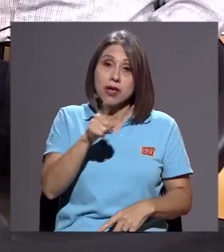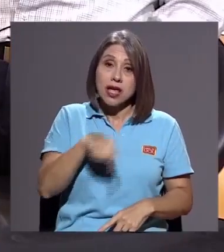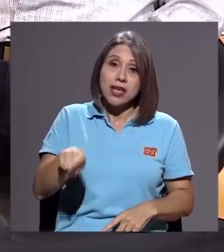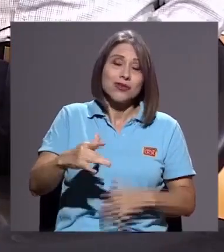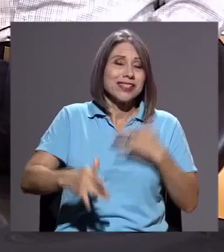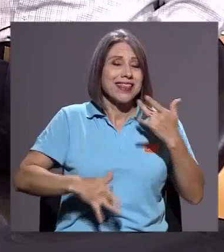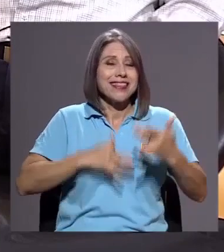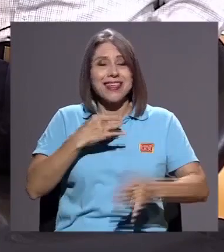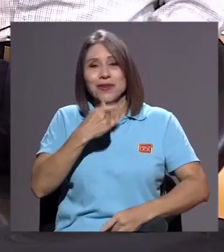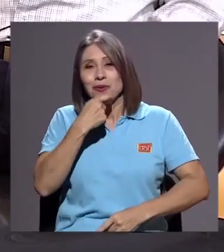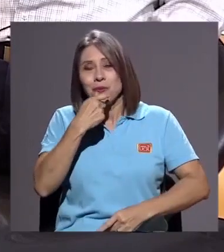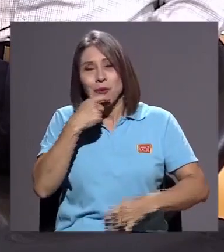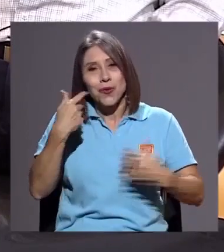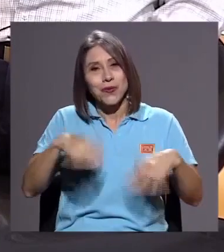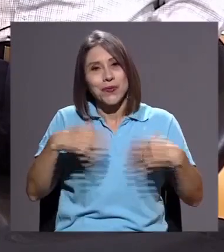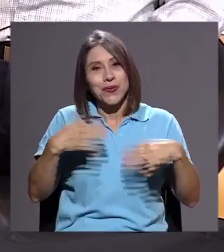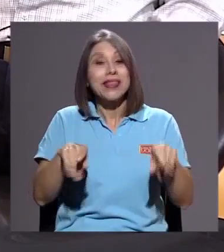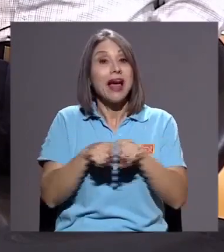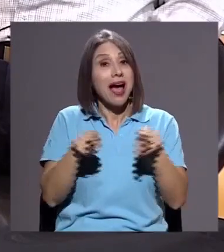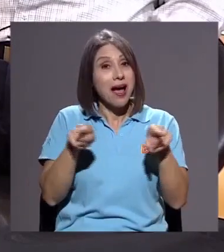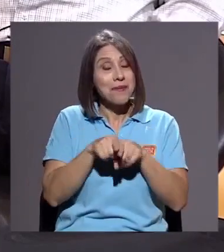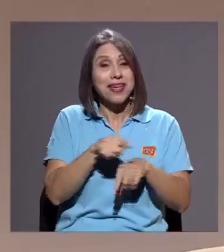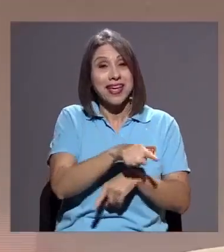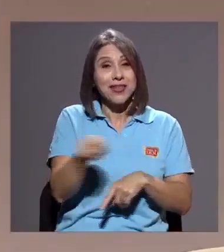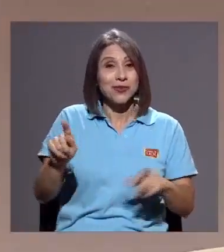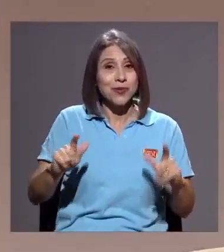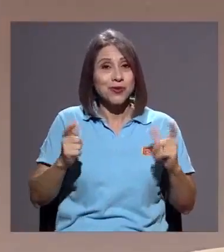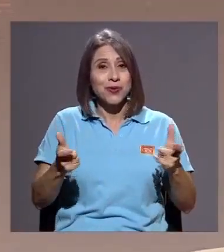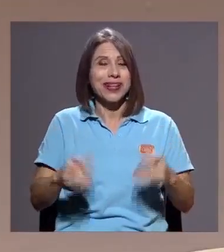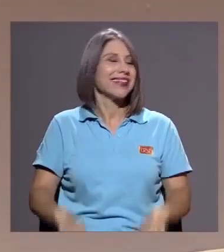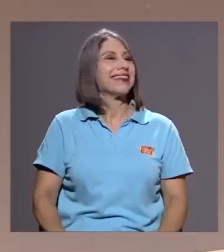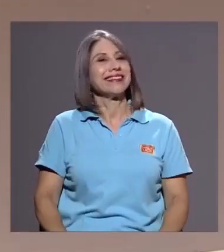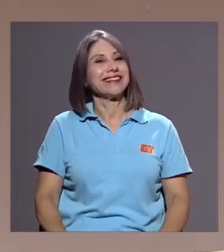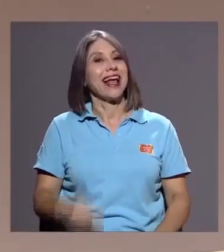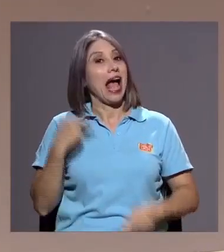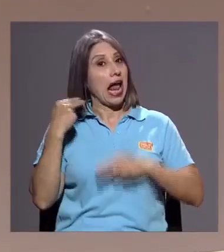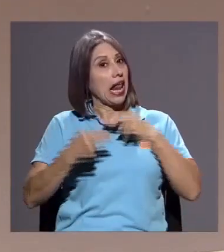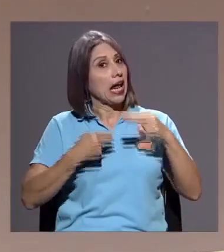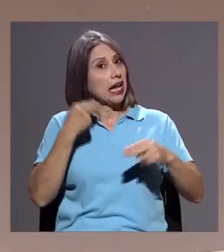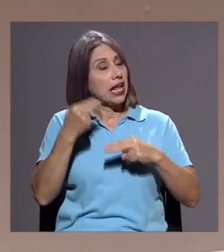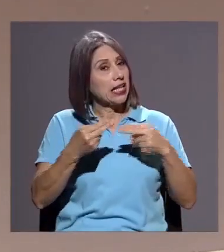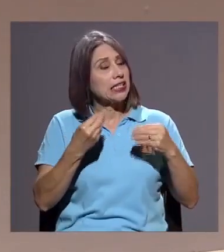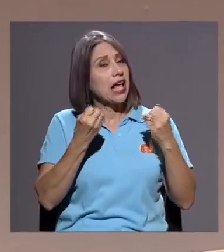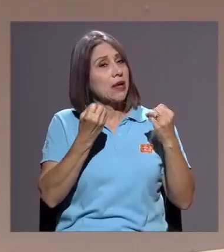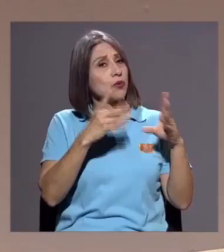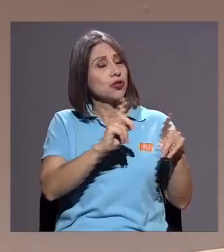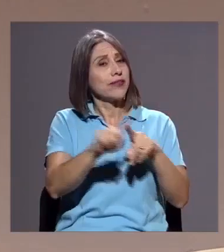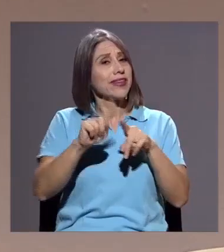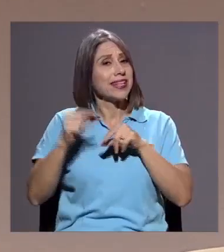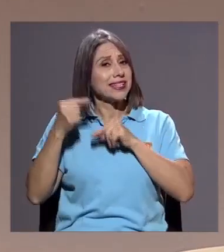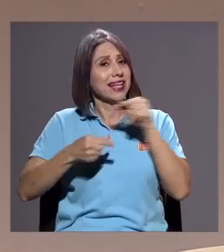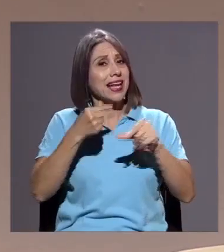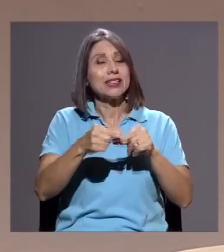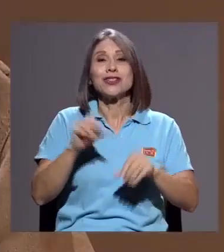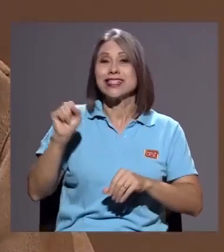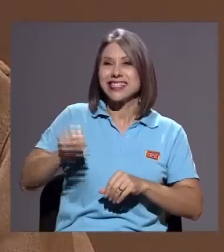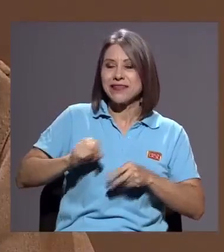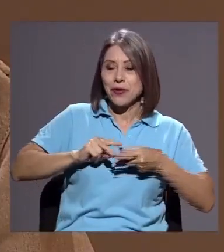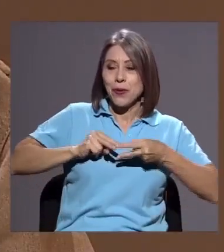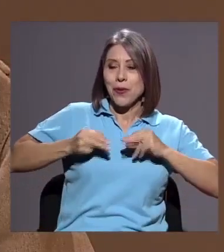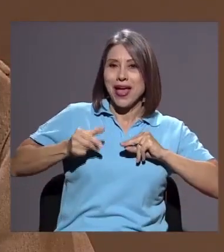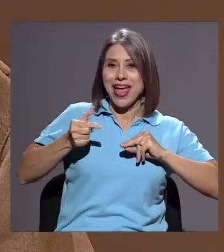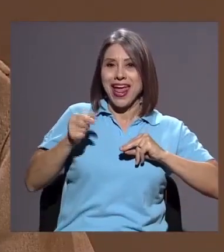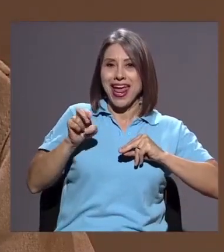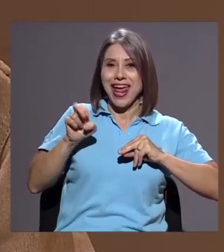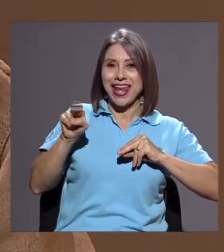del humor increíble, ¿verdad? Ellos también, por suerte. La herencia es esos genes son fuertes, esos genes afortunadamente